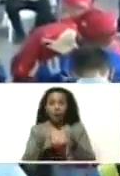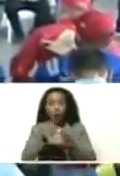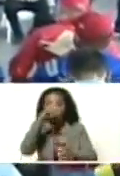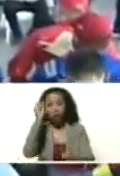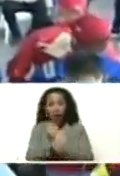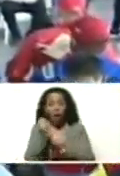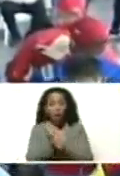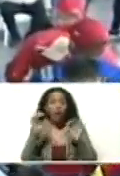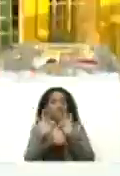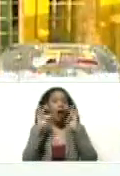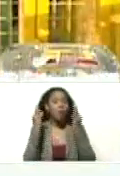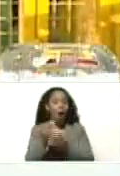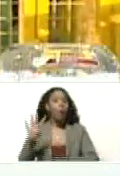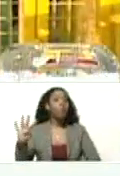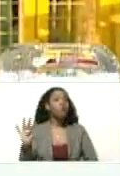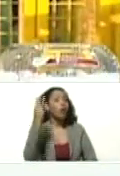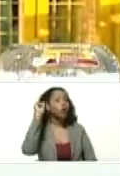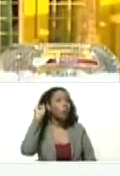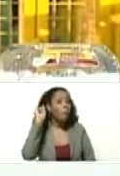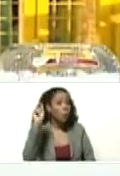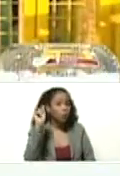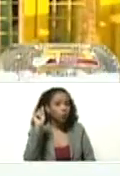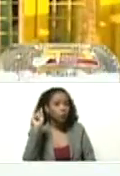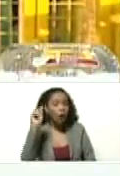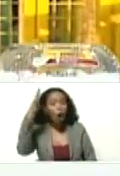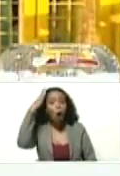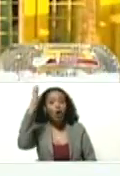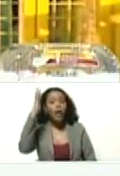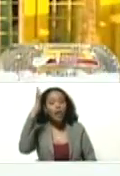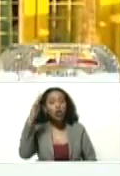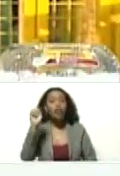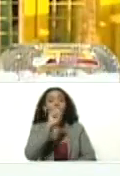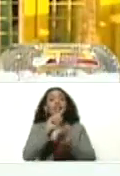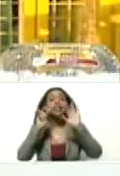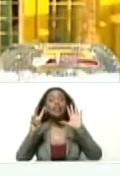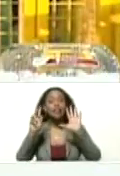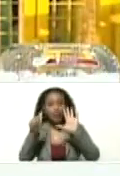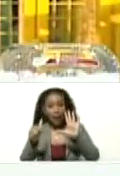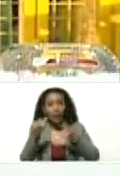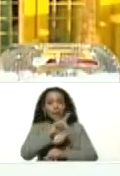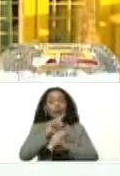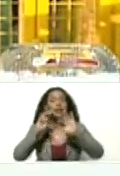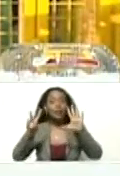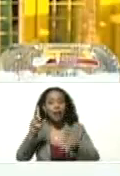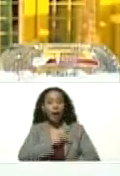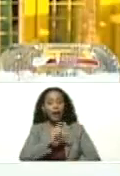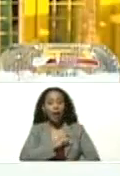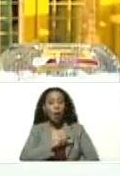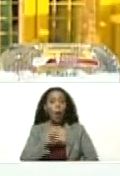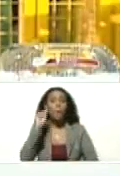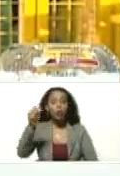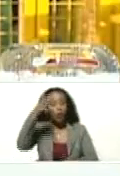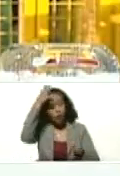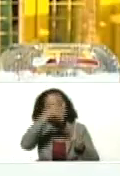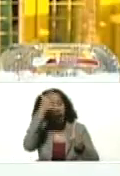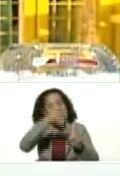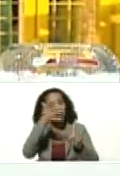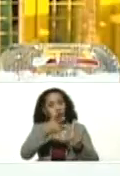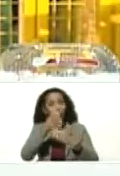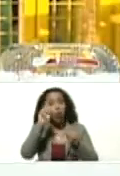y su familia. Cuarto punto del Congreso del 16 y 17 de enero, el punto de la formación y de